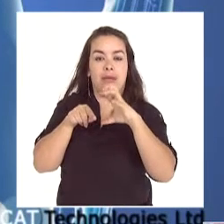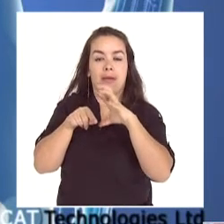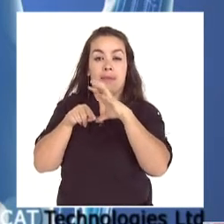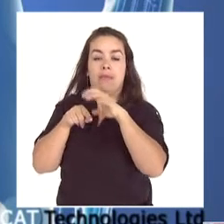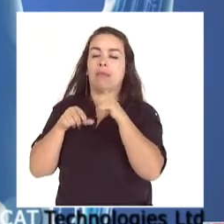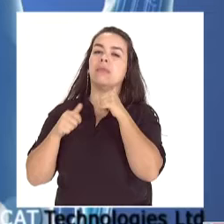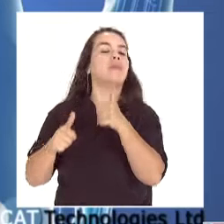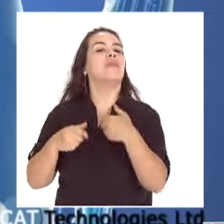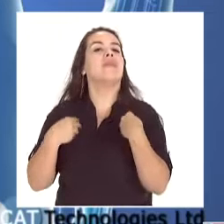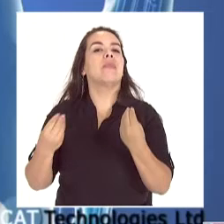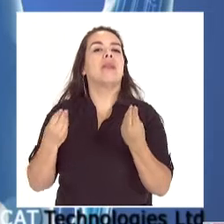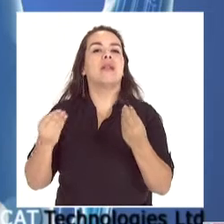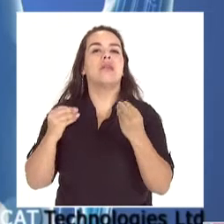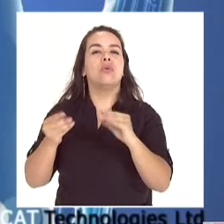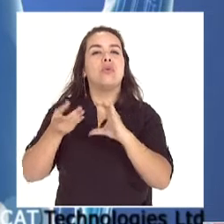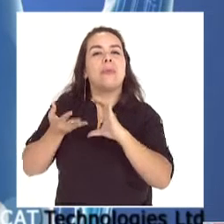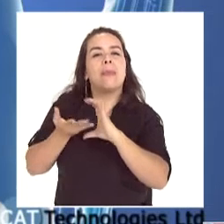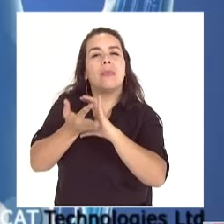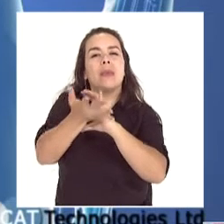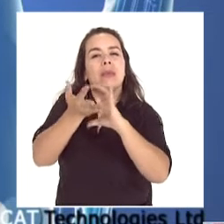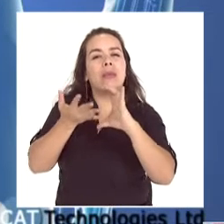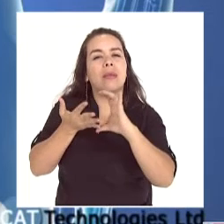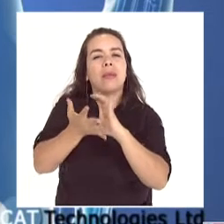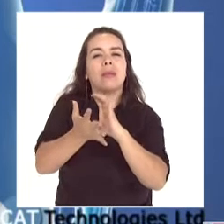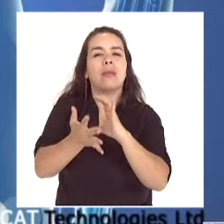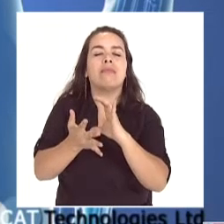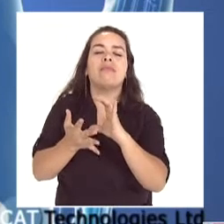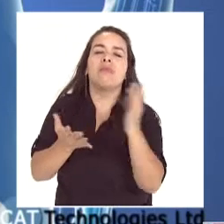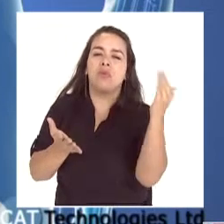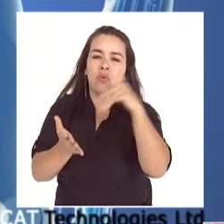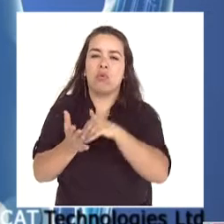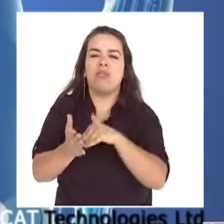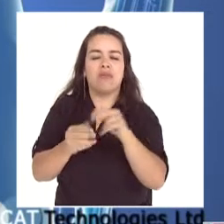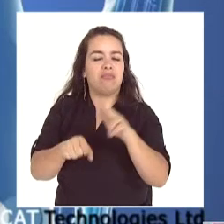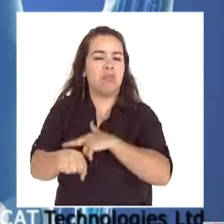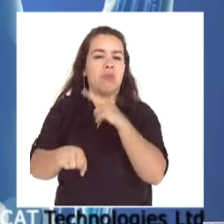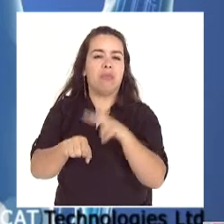y permite que el flujo nuevamente sea un flujo normal.